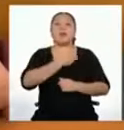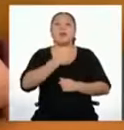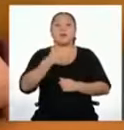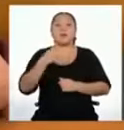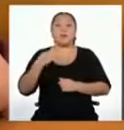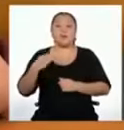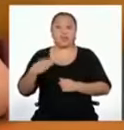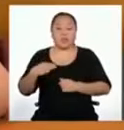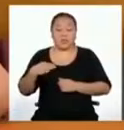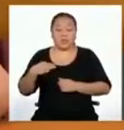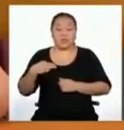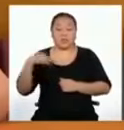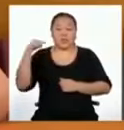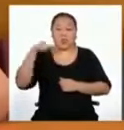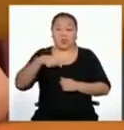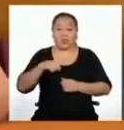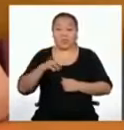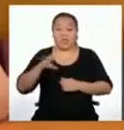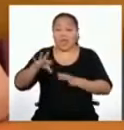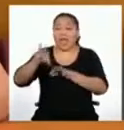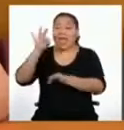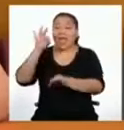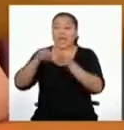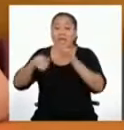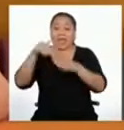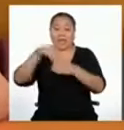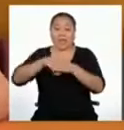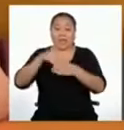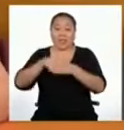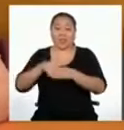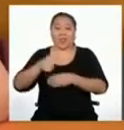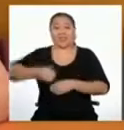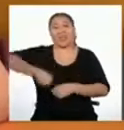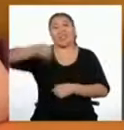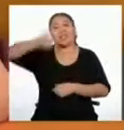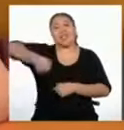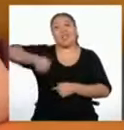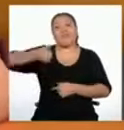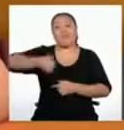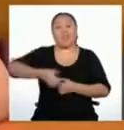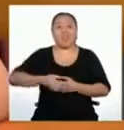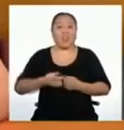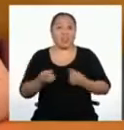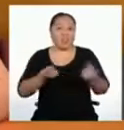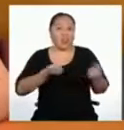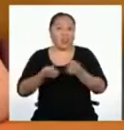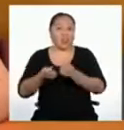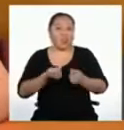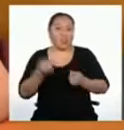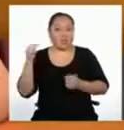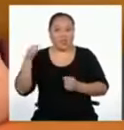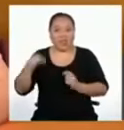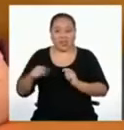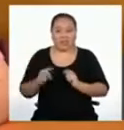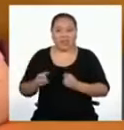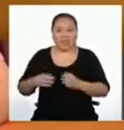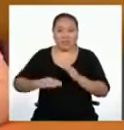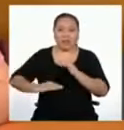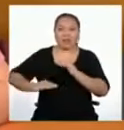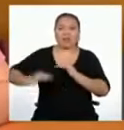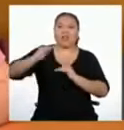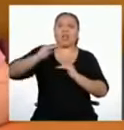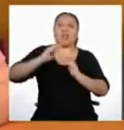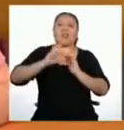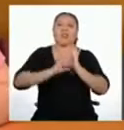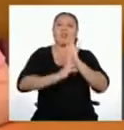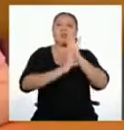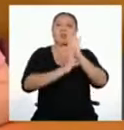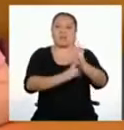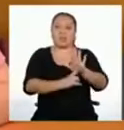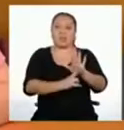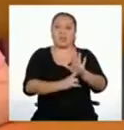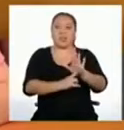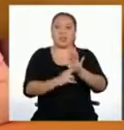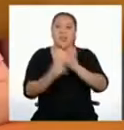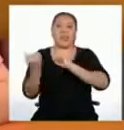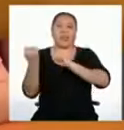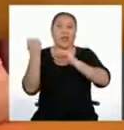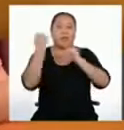el jefe de gobierno y, por lo tanto, el máximo representante del Poder